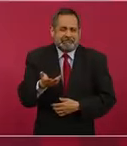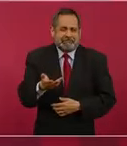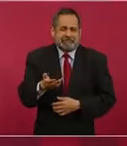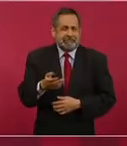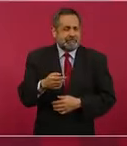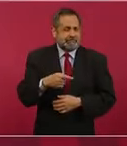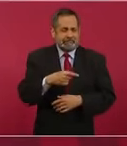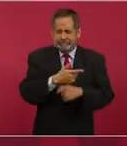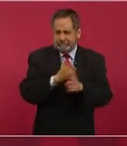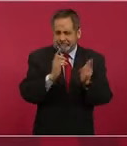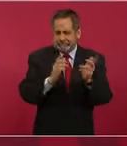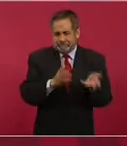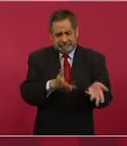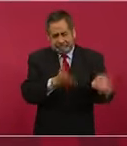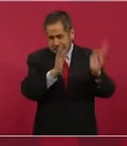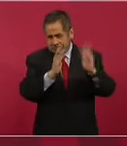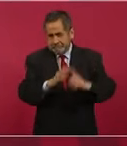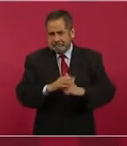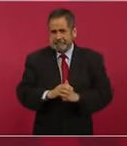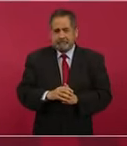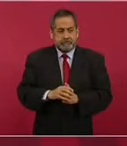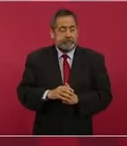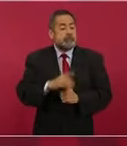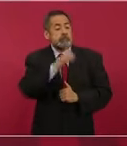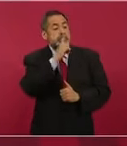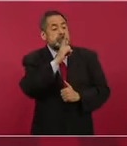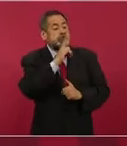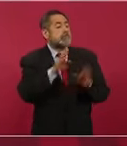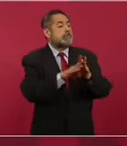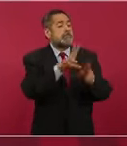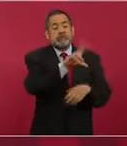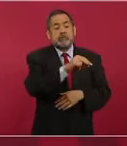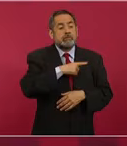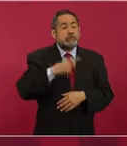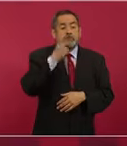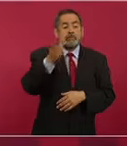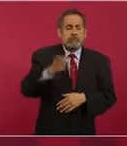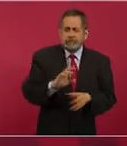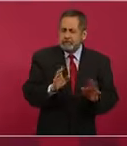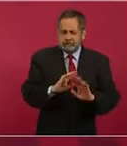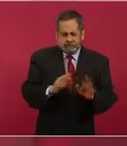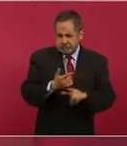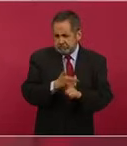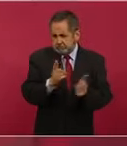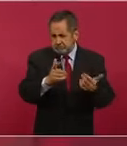Son libres, nunca va a haber represión en México